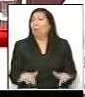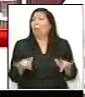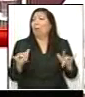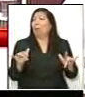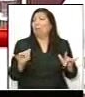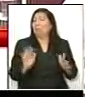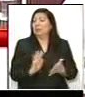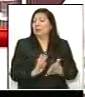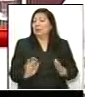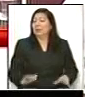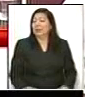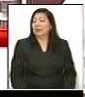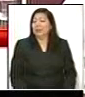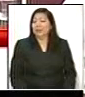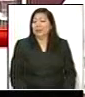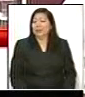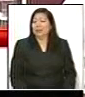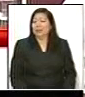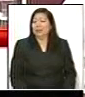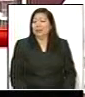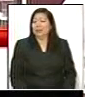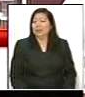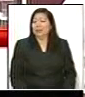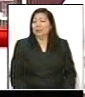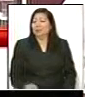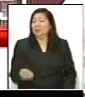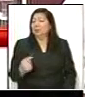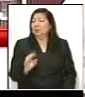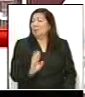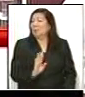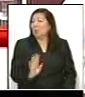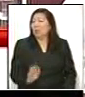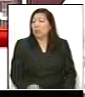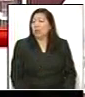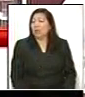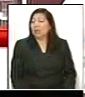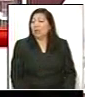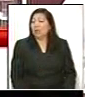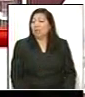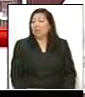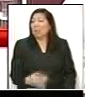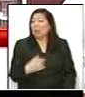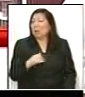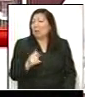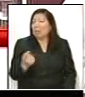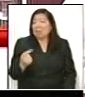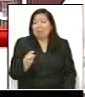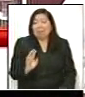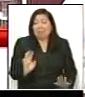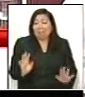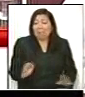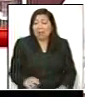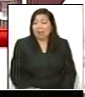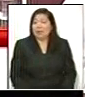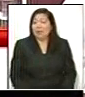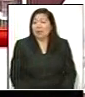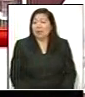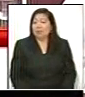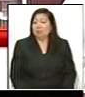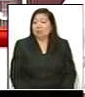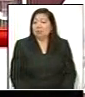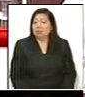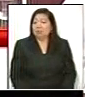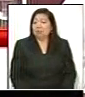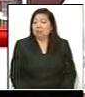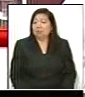en nada. Yo he sugerido que lo ponga a mes igual si viene o no viene. Es lo mismo, si viene o no viene. Simplemente es el hecho de que, si